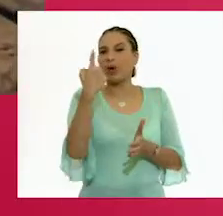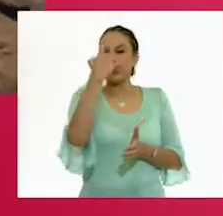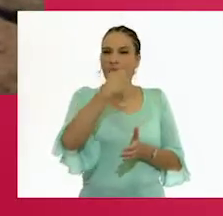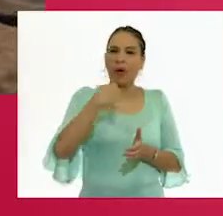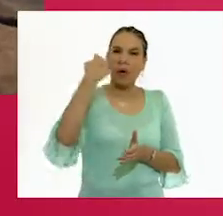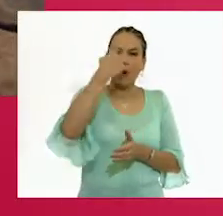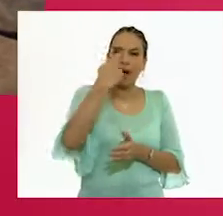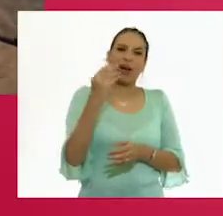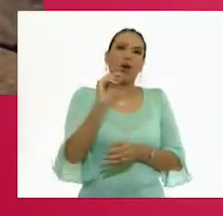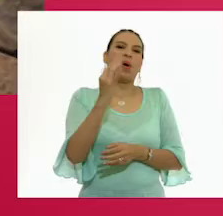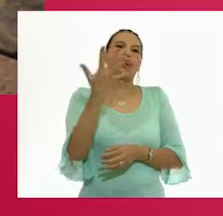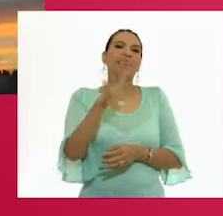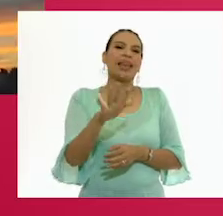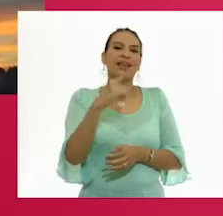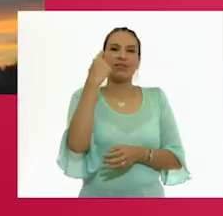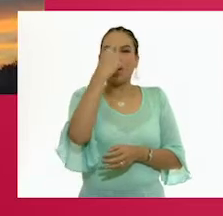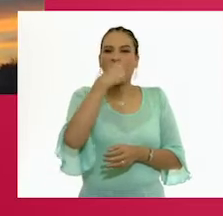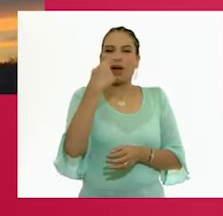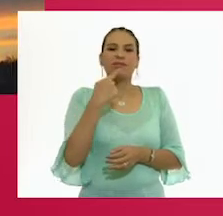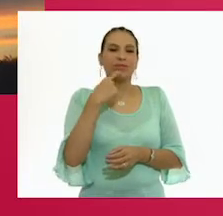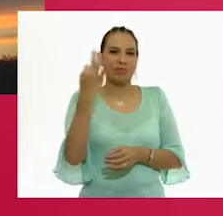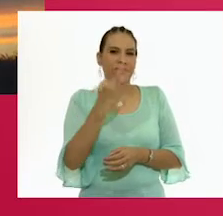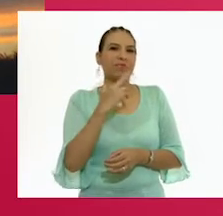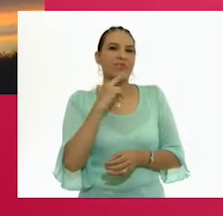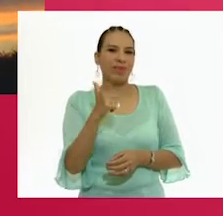horas para que quede bien.